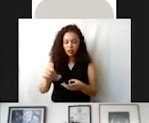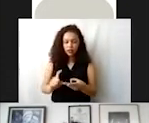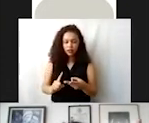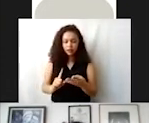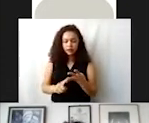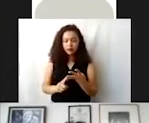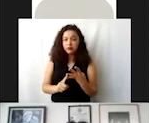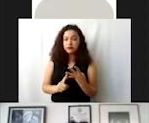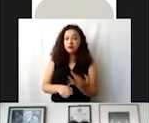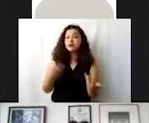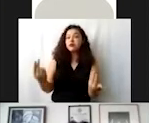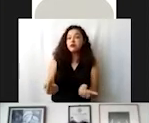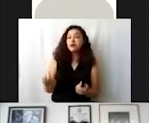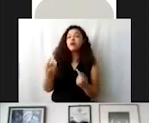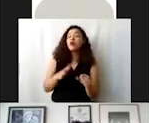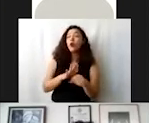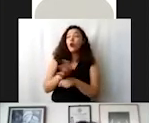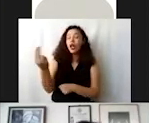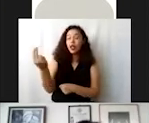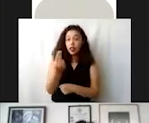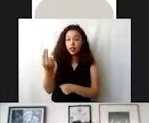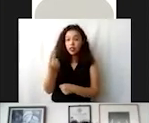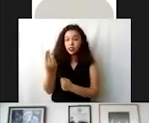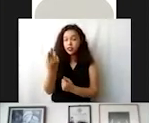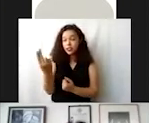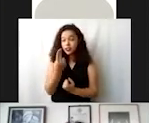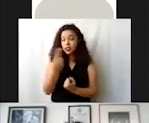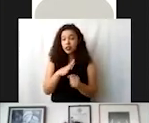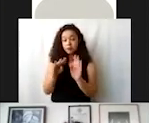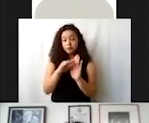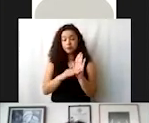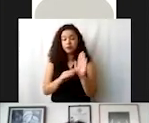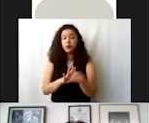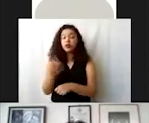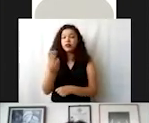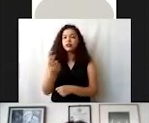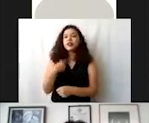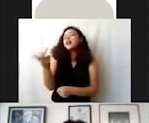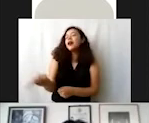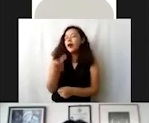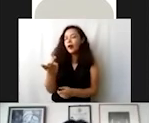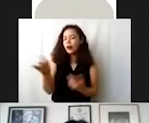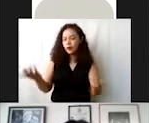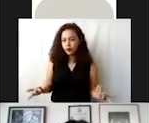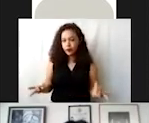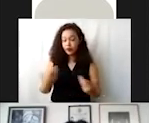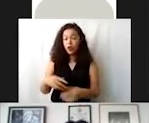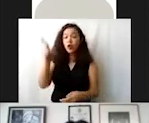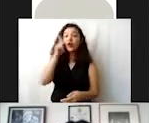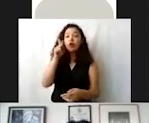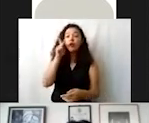¿Qué requisitos debe tener? Yo les pregunto una pregunta. En un comprobante